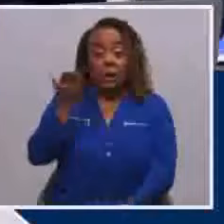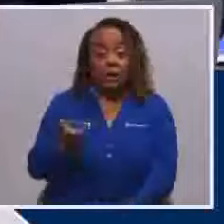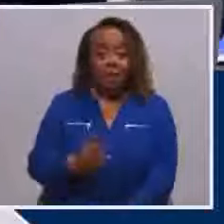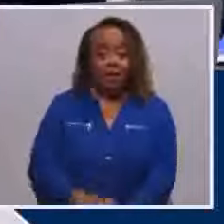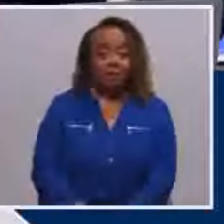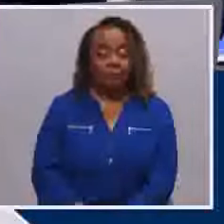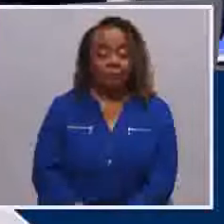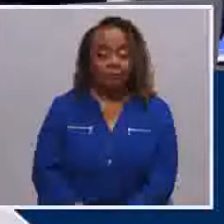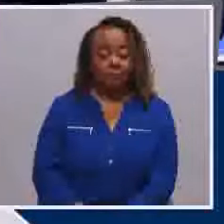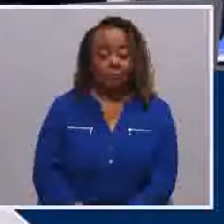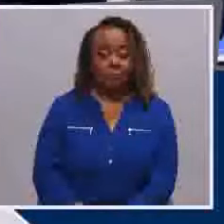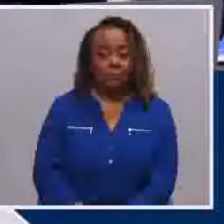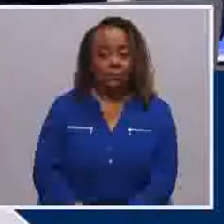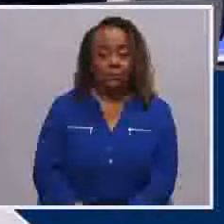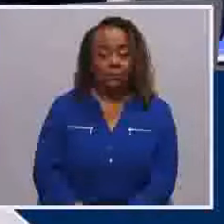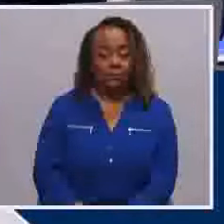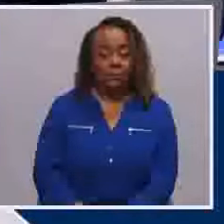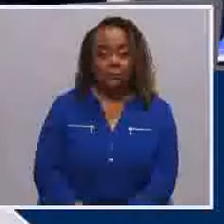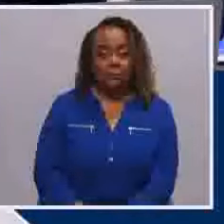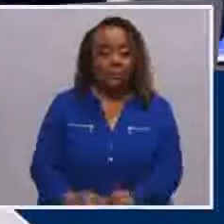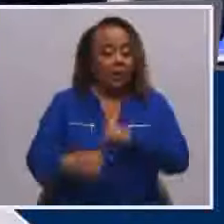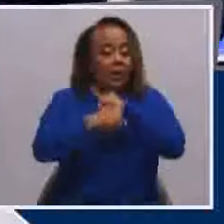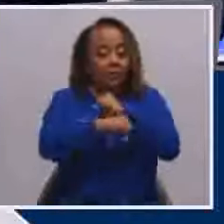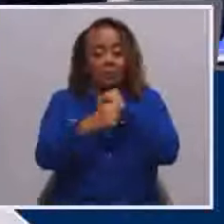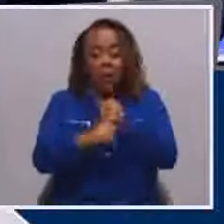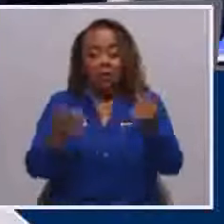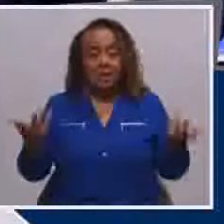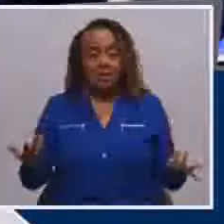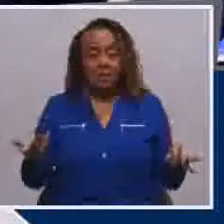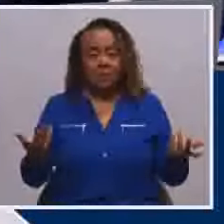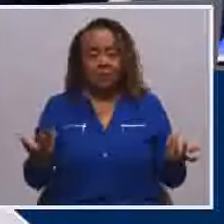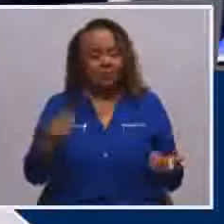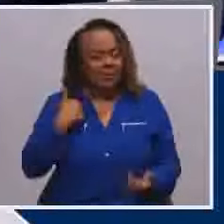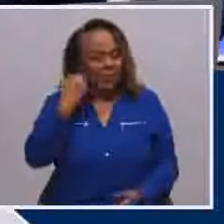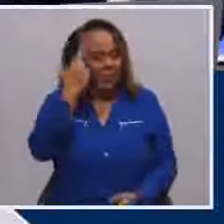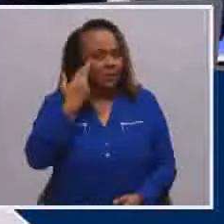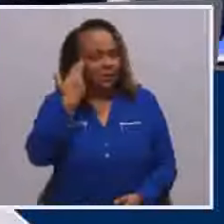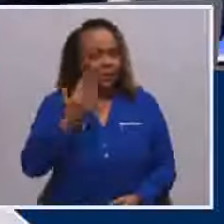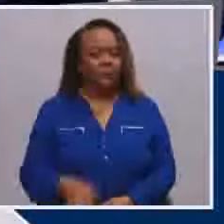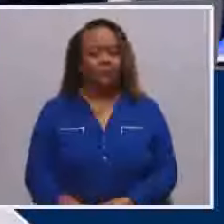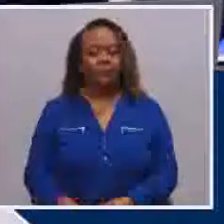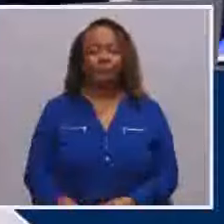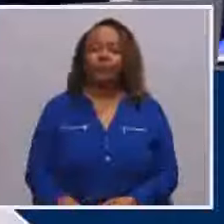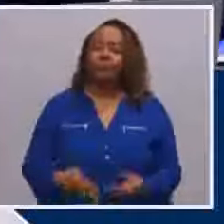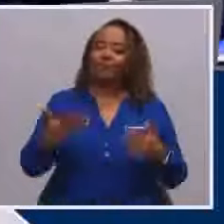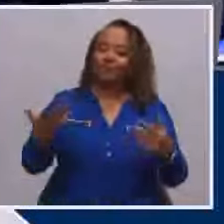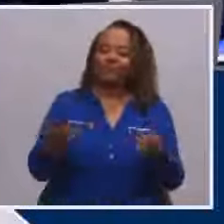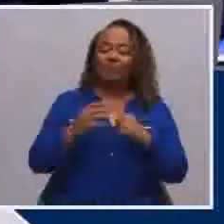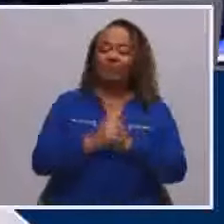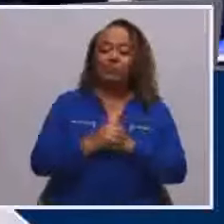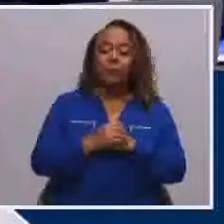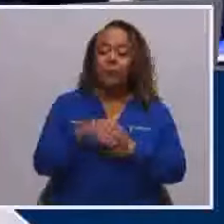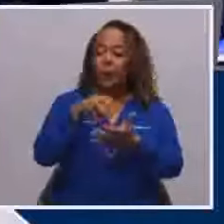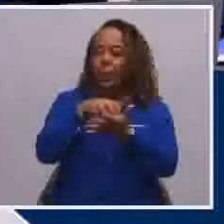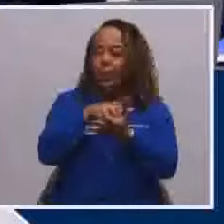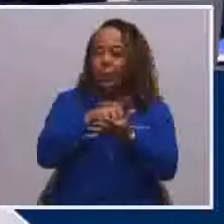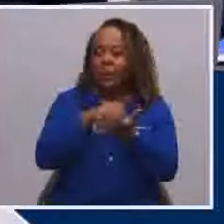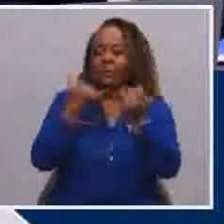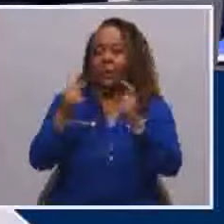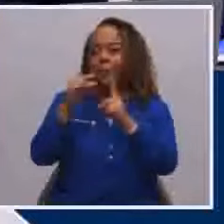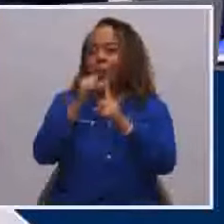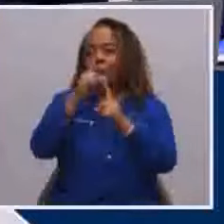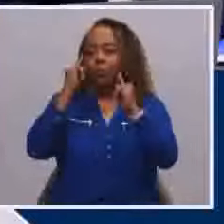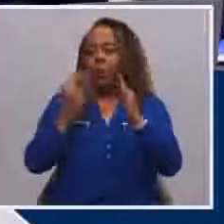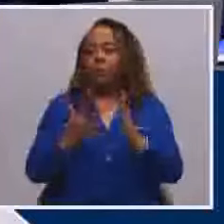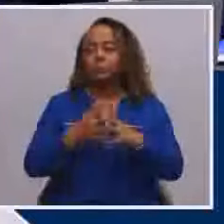institucionalidad pierde credibilidad las campañas se está tienes razón se está poniendo a dudar ya la palabra de un